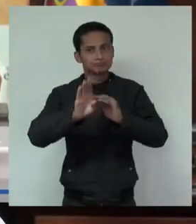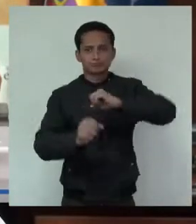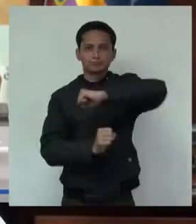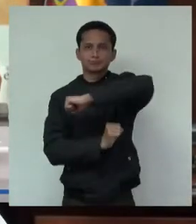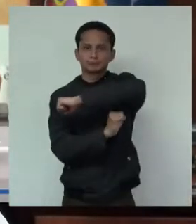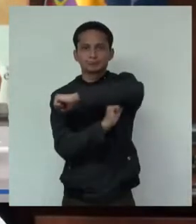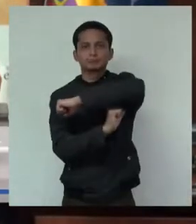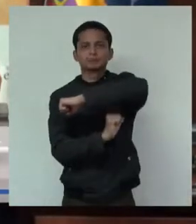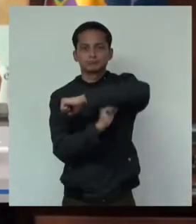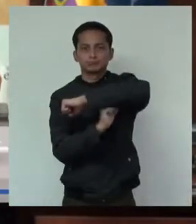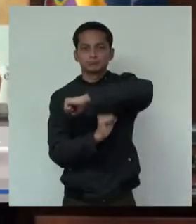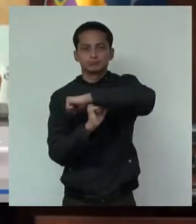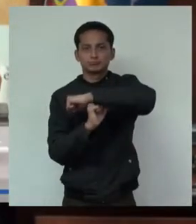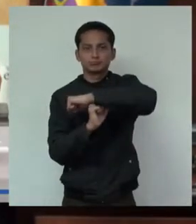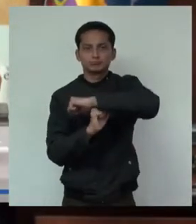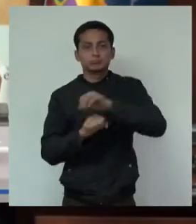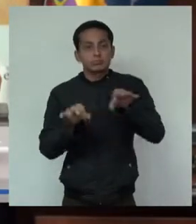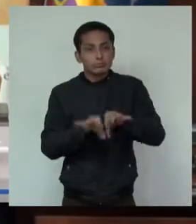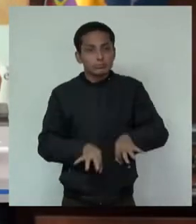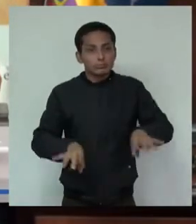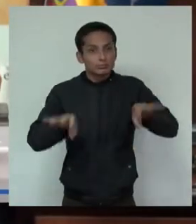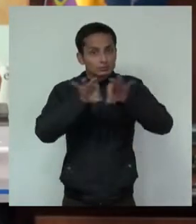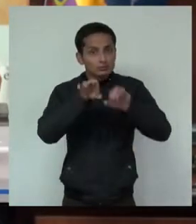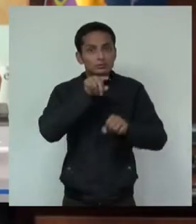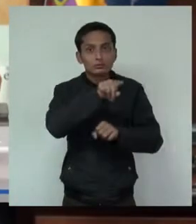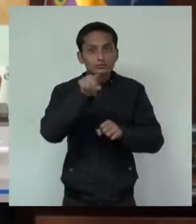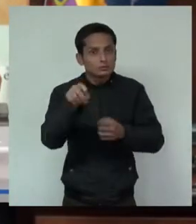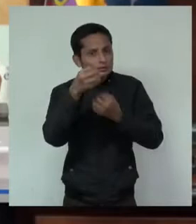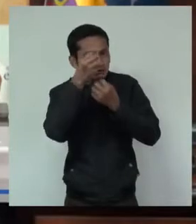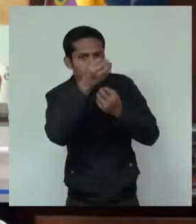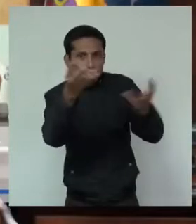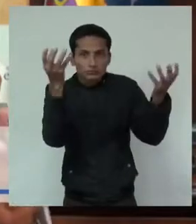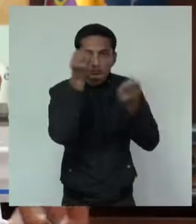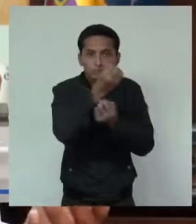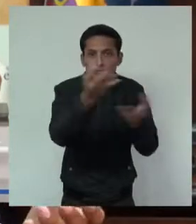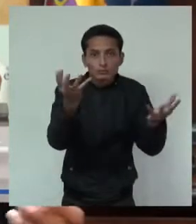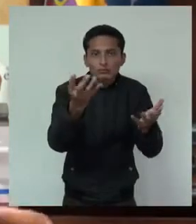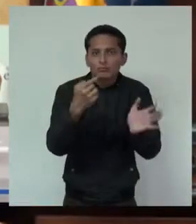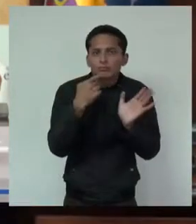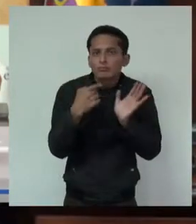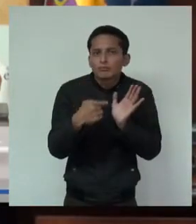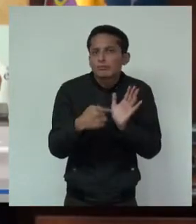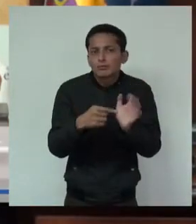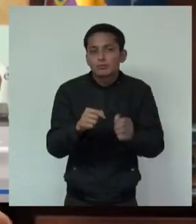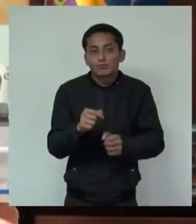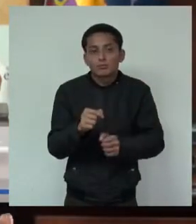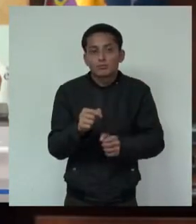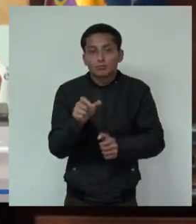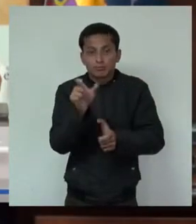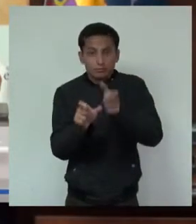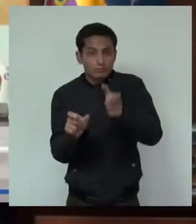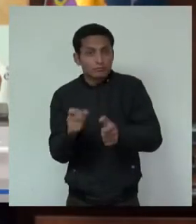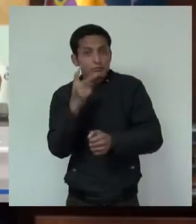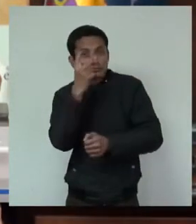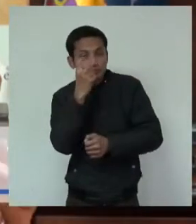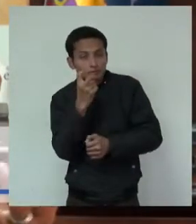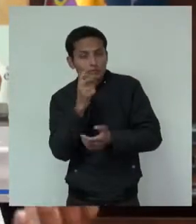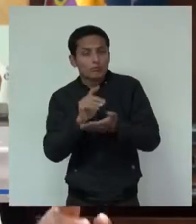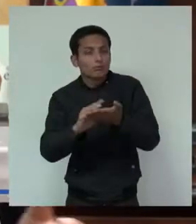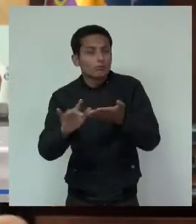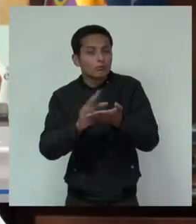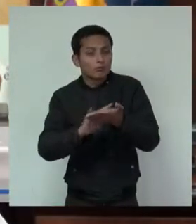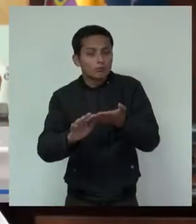electoral. Es importante que ustedes brinden esta información, que indiquen, por ejemplo, dónde se encuentran